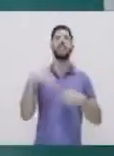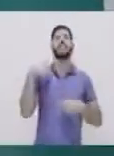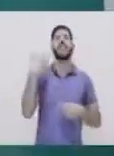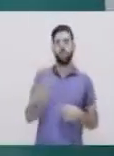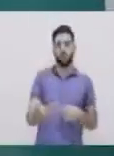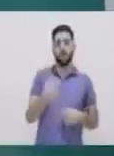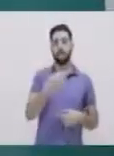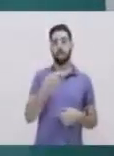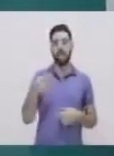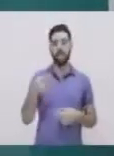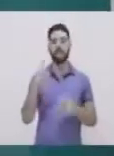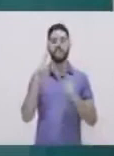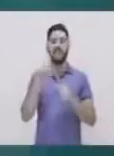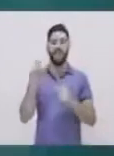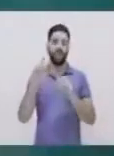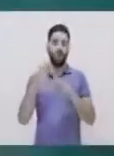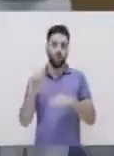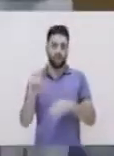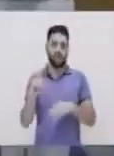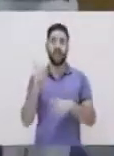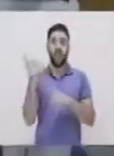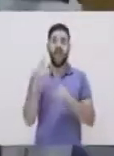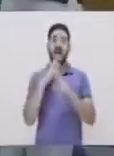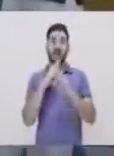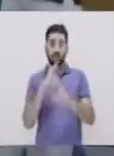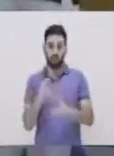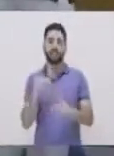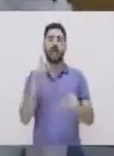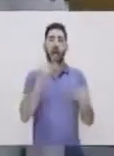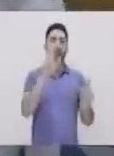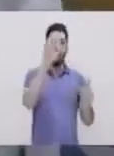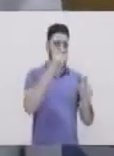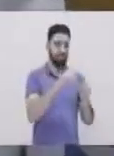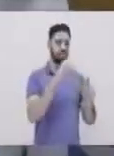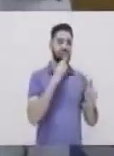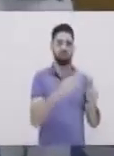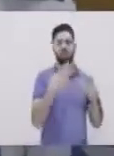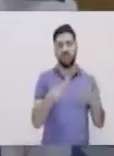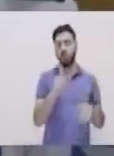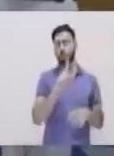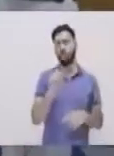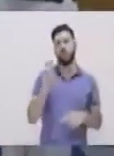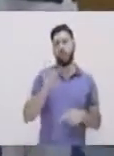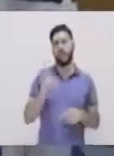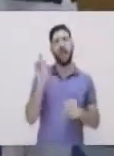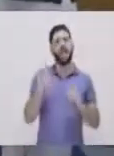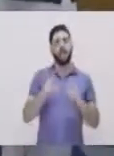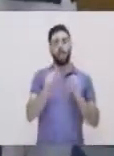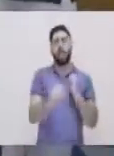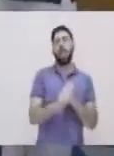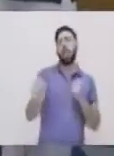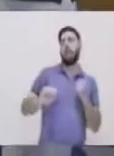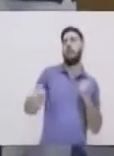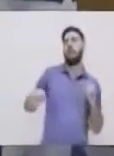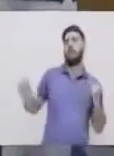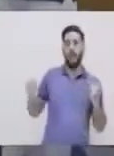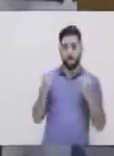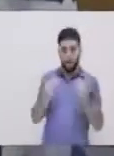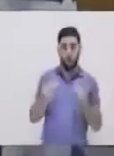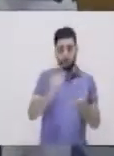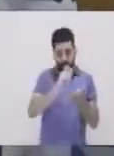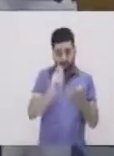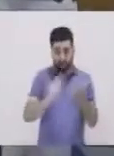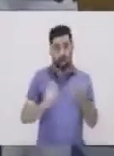que ya tengo a 180. Entonces a veces no hay necesidad de extendernos tanto con las igualdades, sino que también con